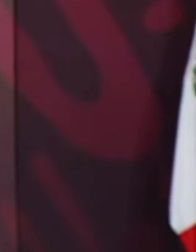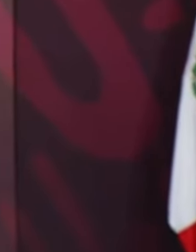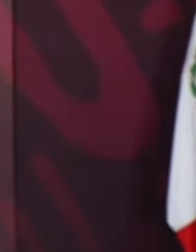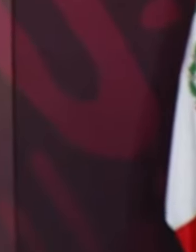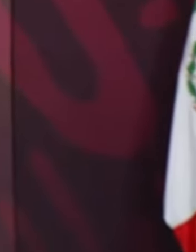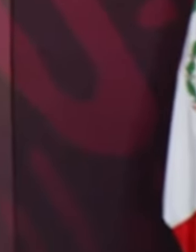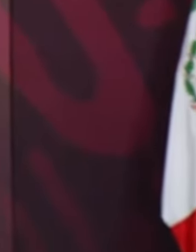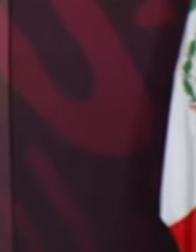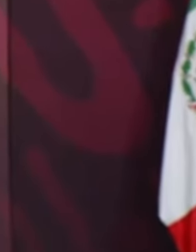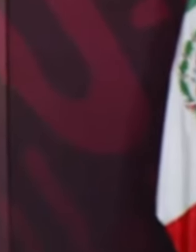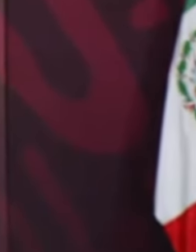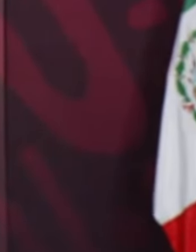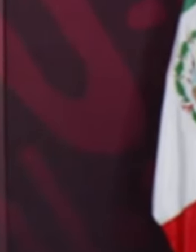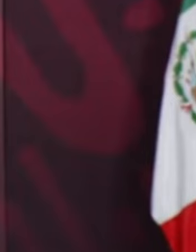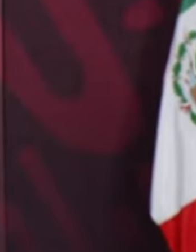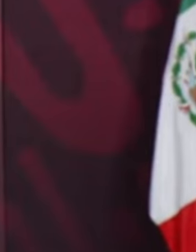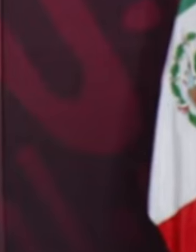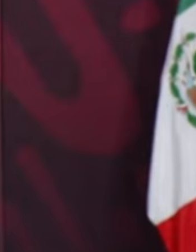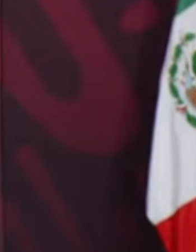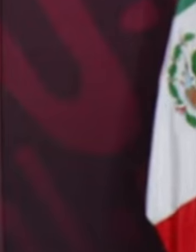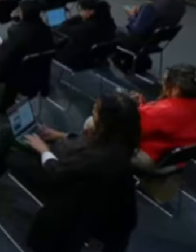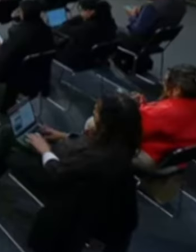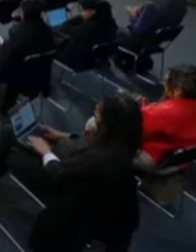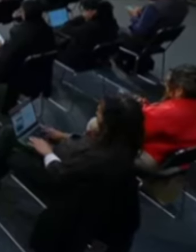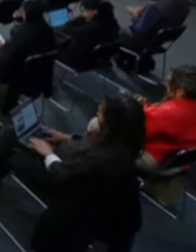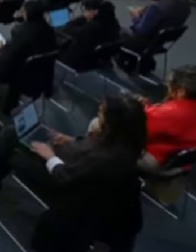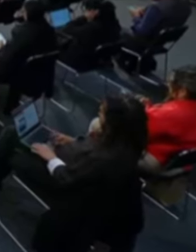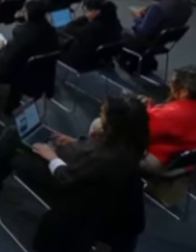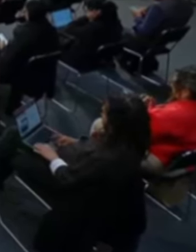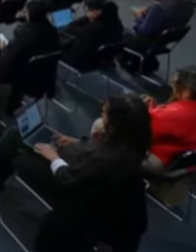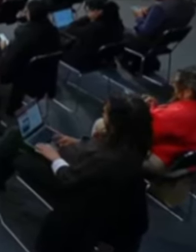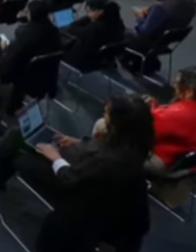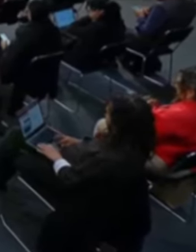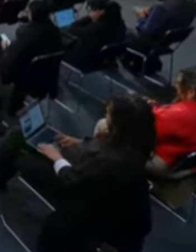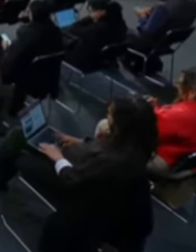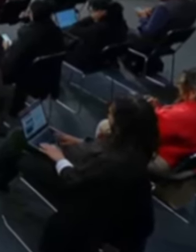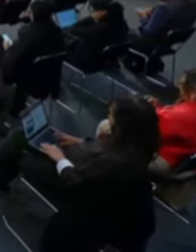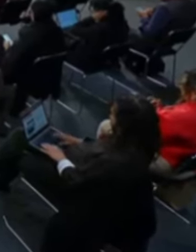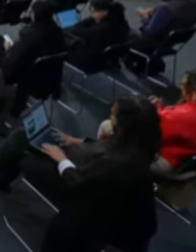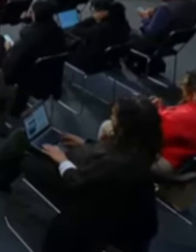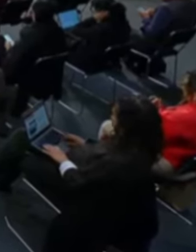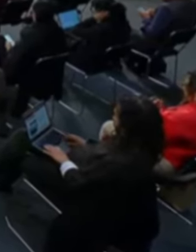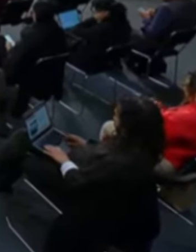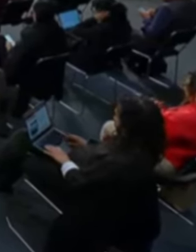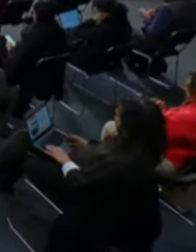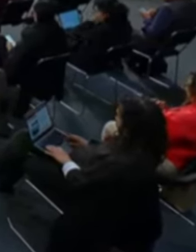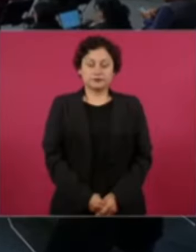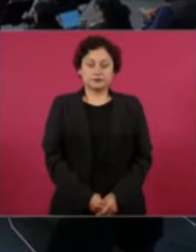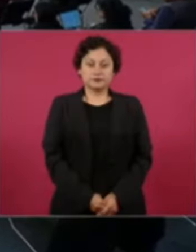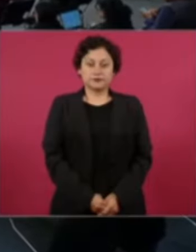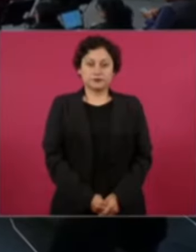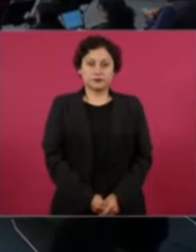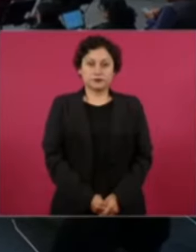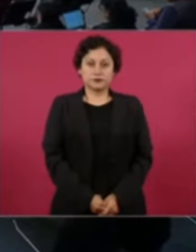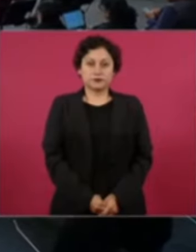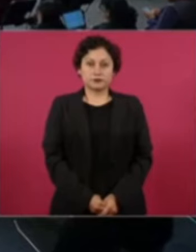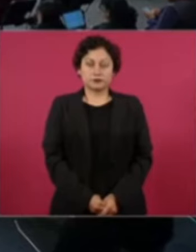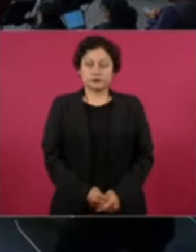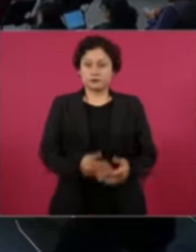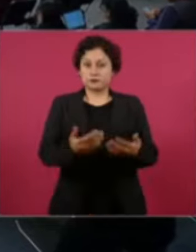ayuden a compartir este video en todas sus redes sociales, que activen la campanita de notificaciones y que nos regalen un